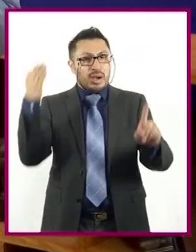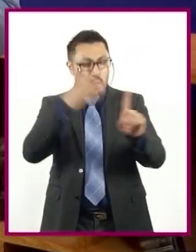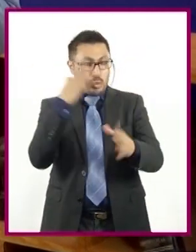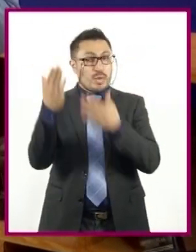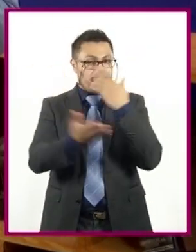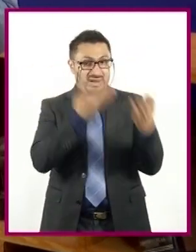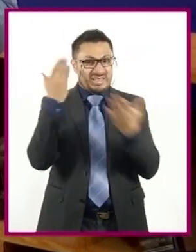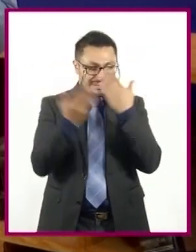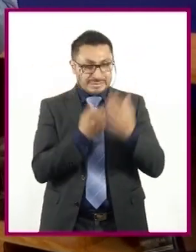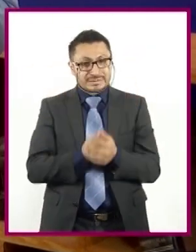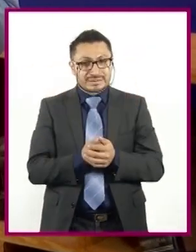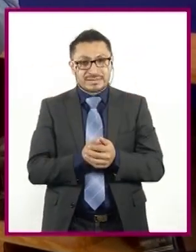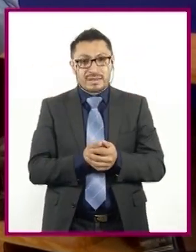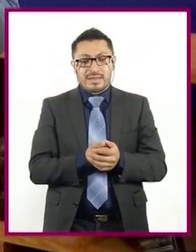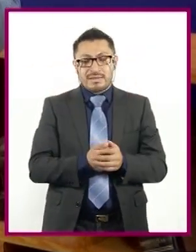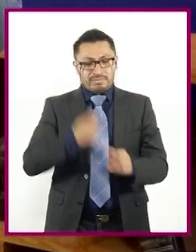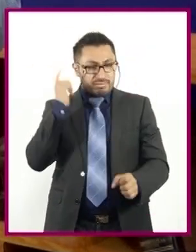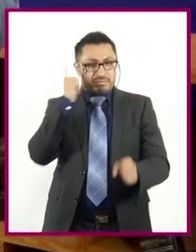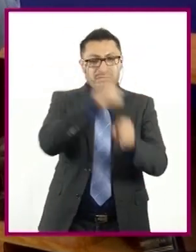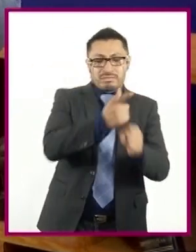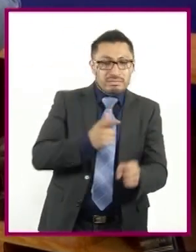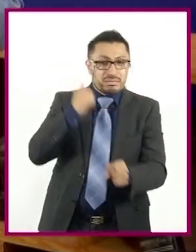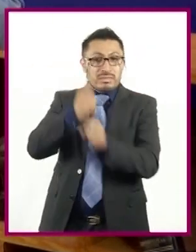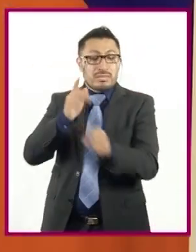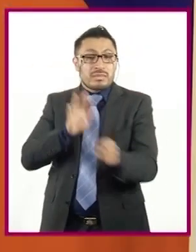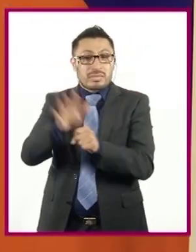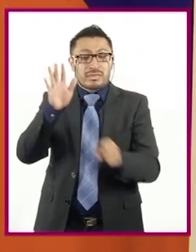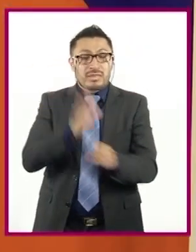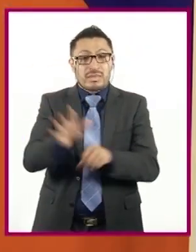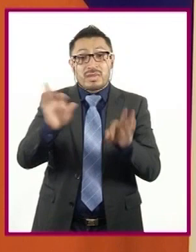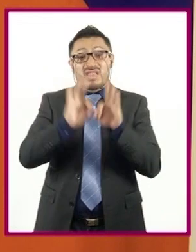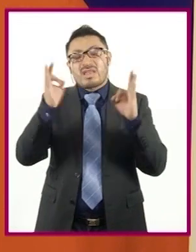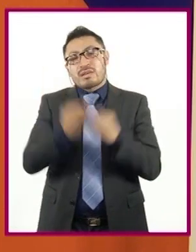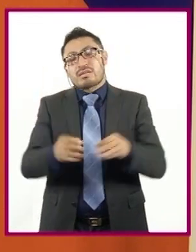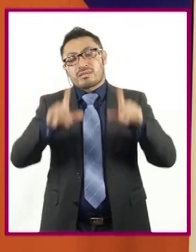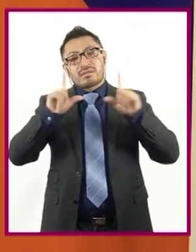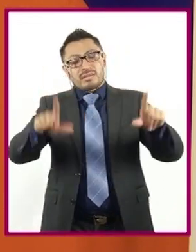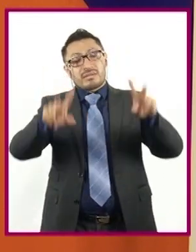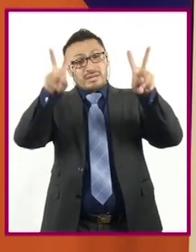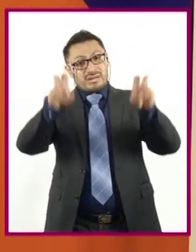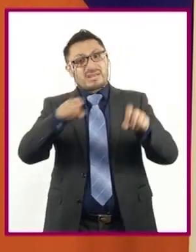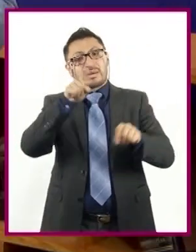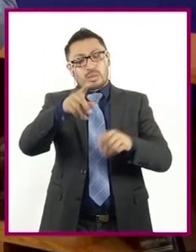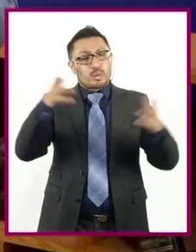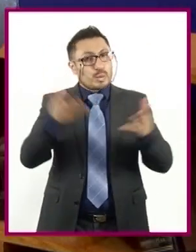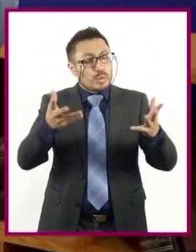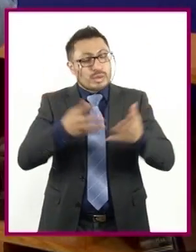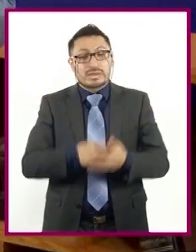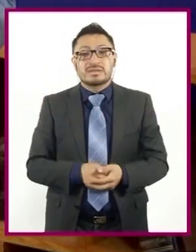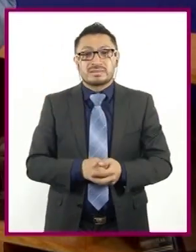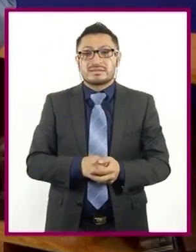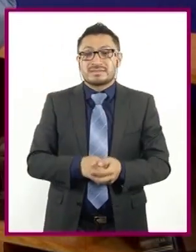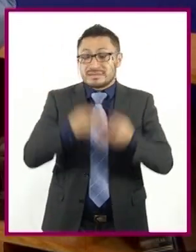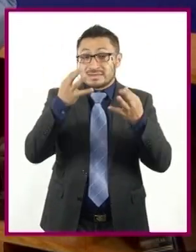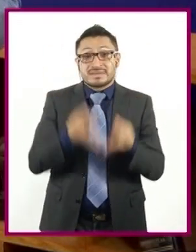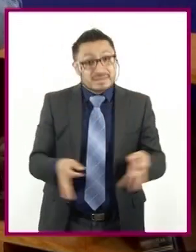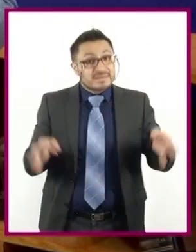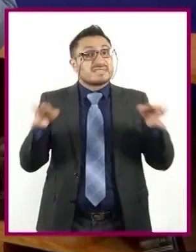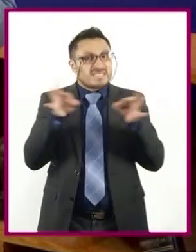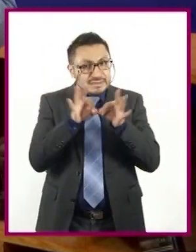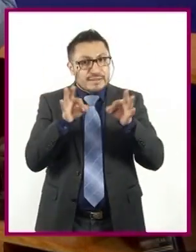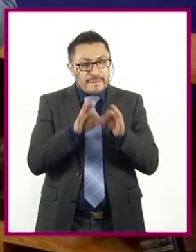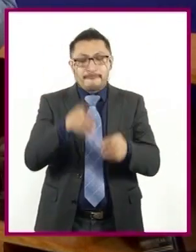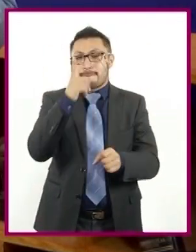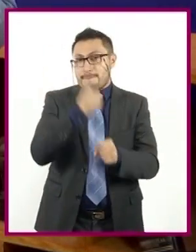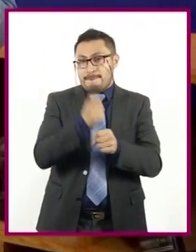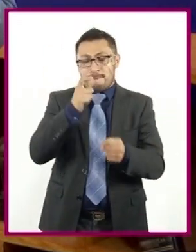estudio, para poder identificar cuál es el tipo de ficha temática que se está realizando. Es importante